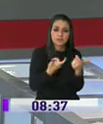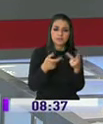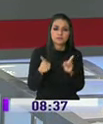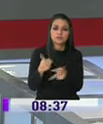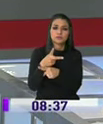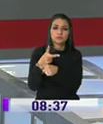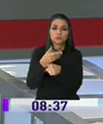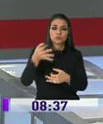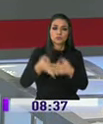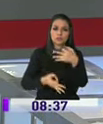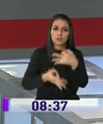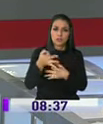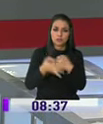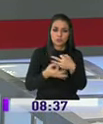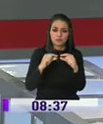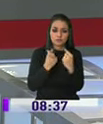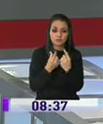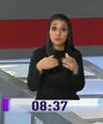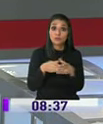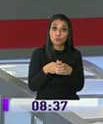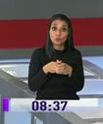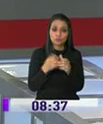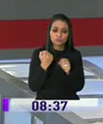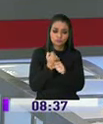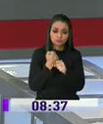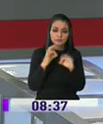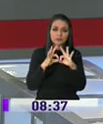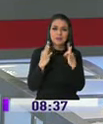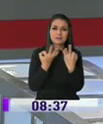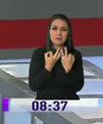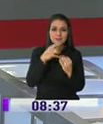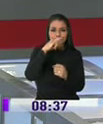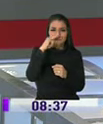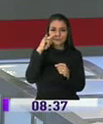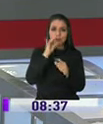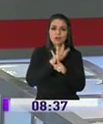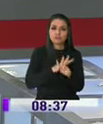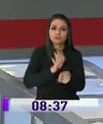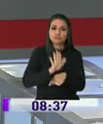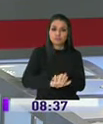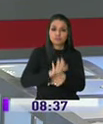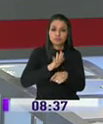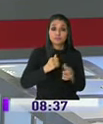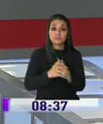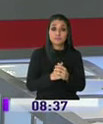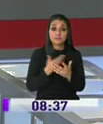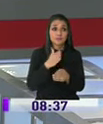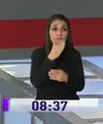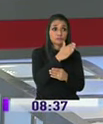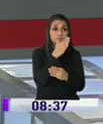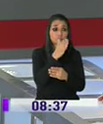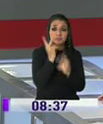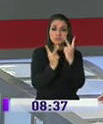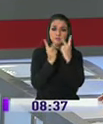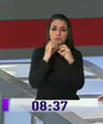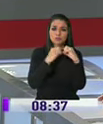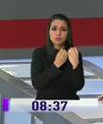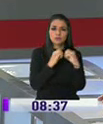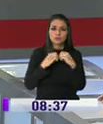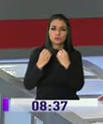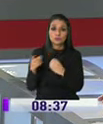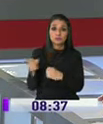Judicatura, una agrupación que trabaja con familias afectadas por estos casos. Tras haber visitado 2 ONGs en Estados